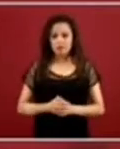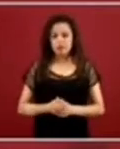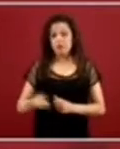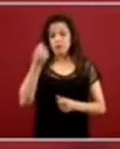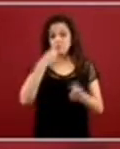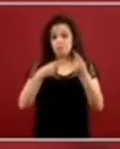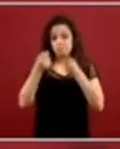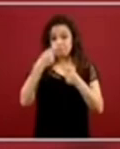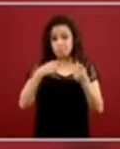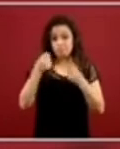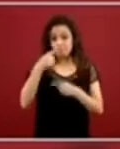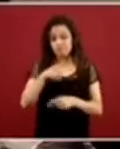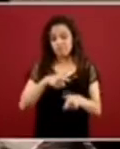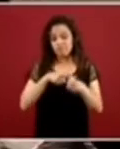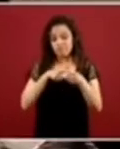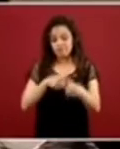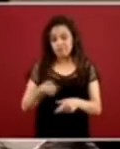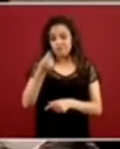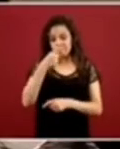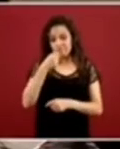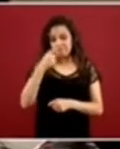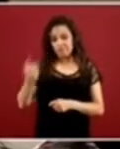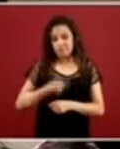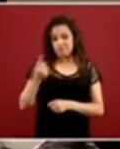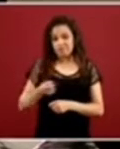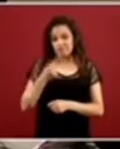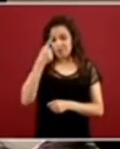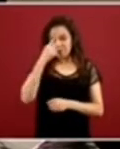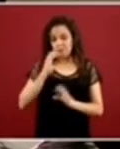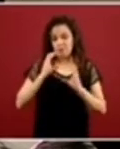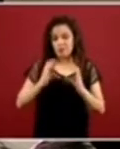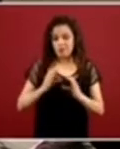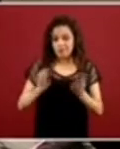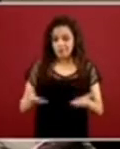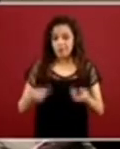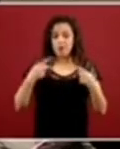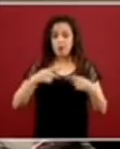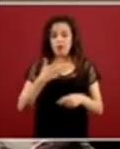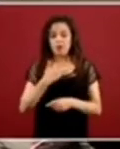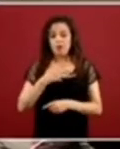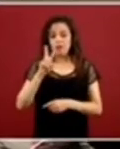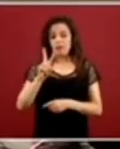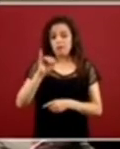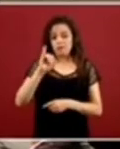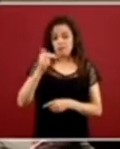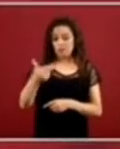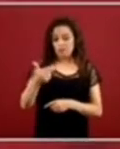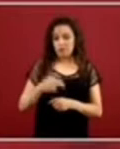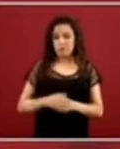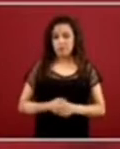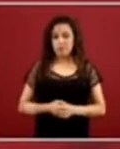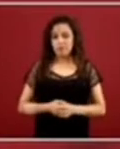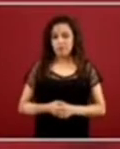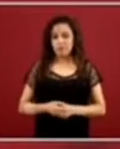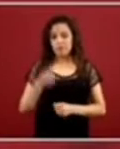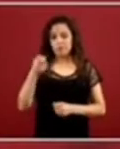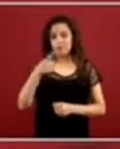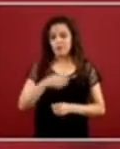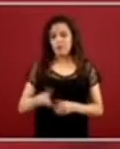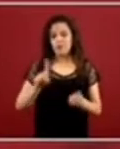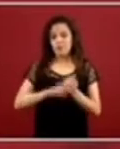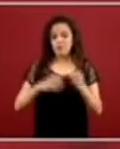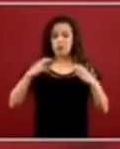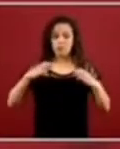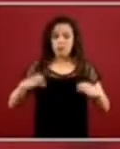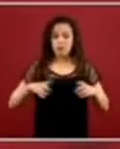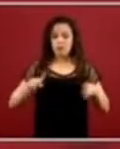medicamentos inmunosupresores. Las personas que viven con VIH han tenido un desgaste del sistema inmune y sí, efectivamente son poblaciones